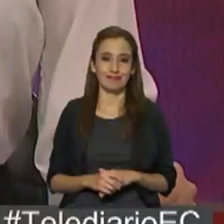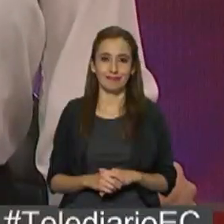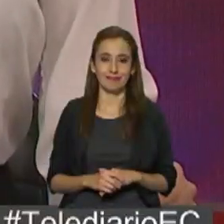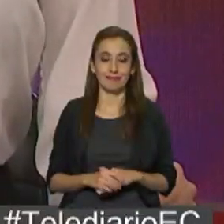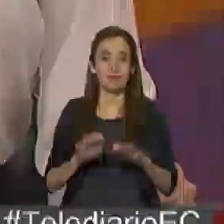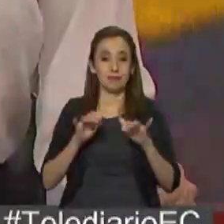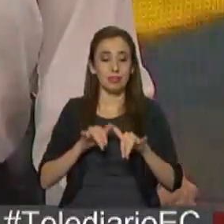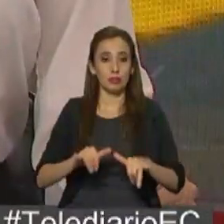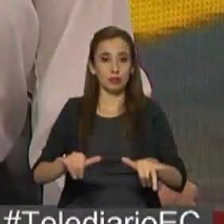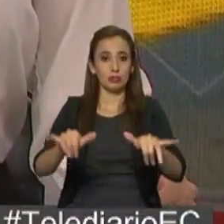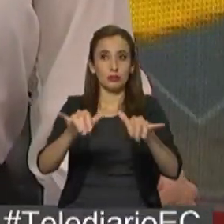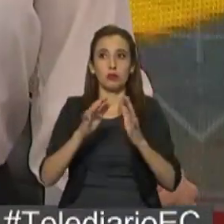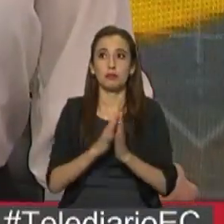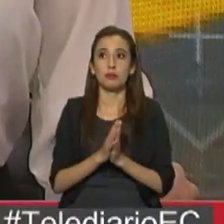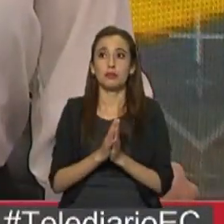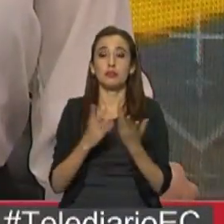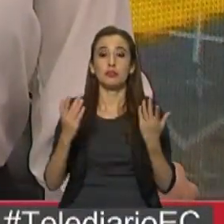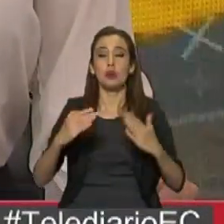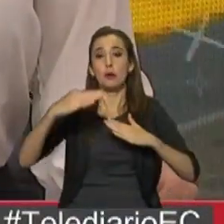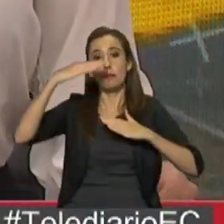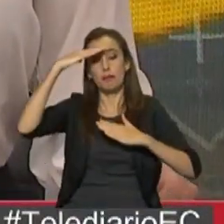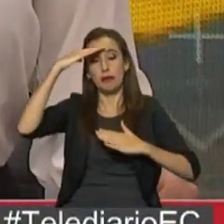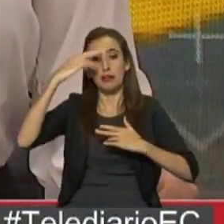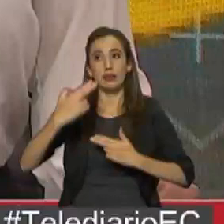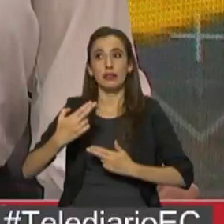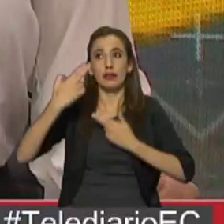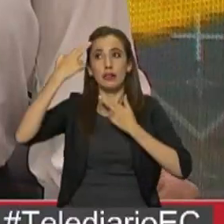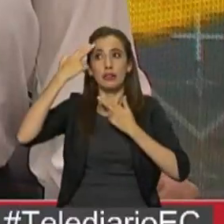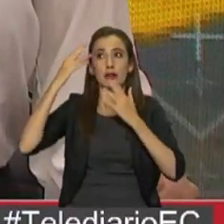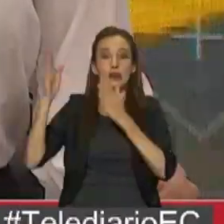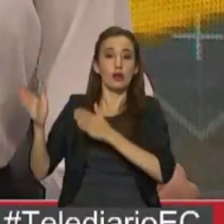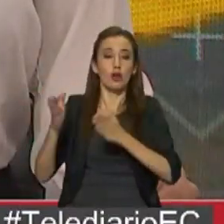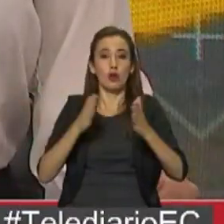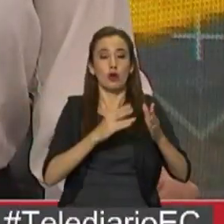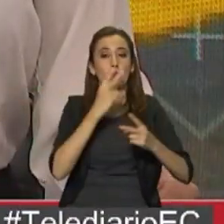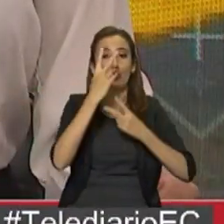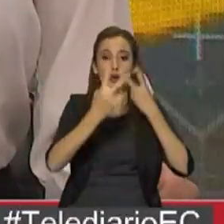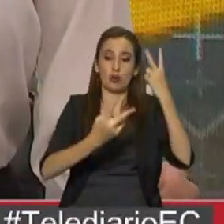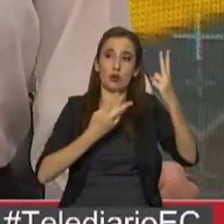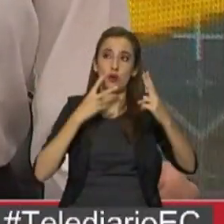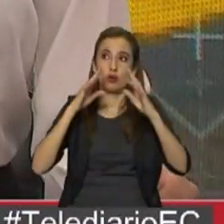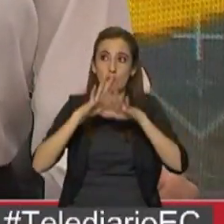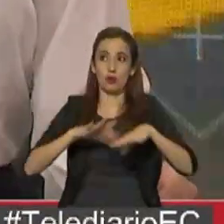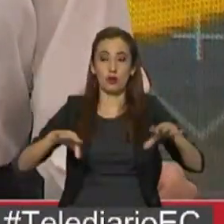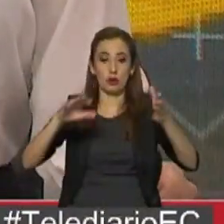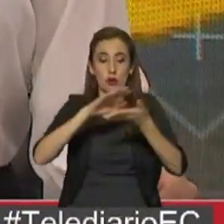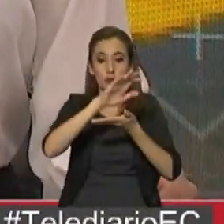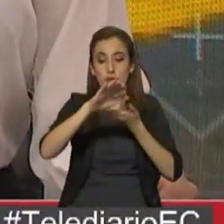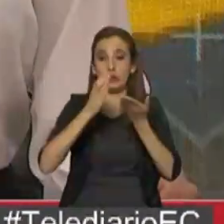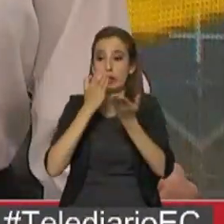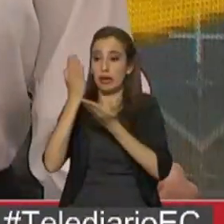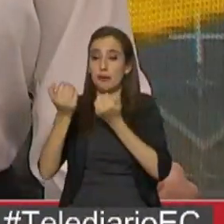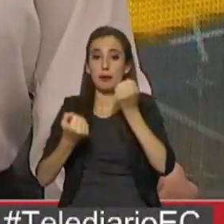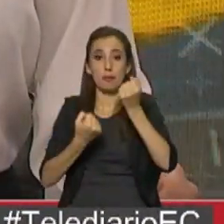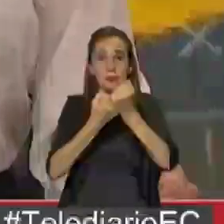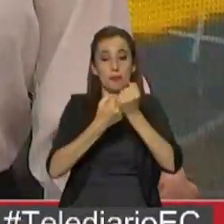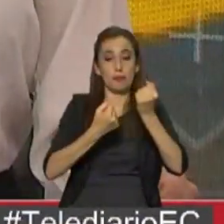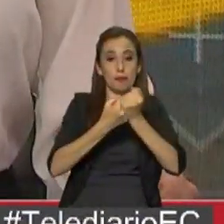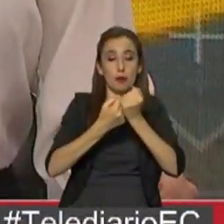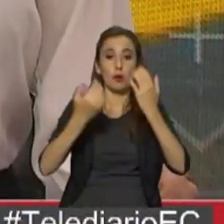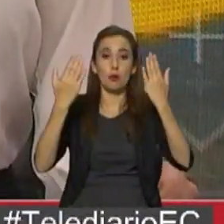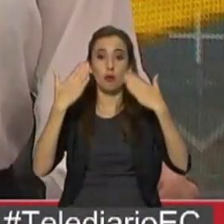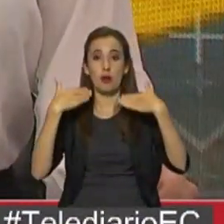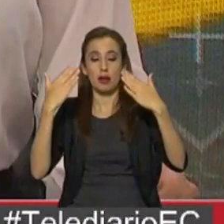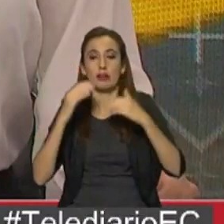continuamos militares y policías llegaron desde otros partos para brindar sus servicios en guayaquil y otros cantones del guayas con mayor riesgo de contagio